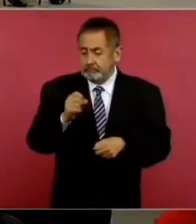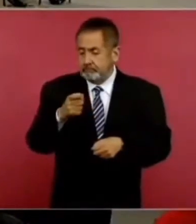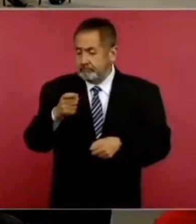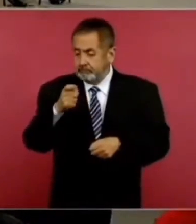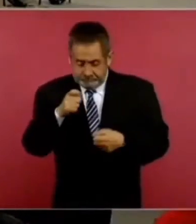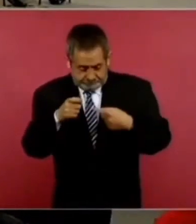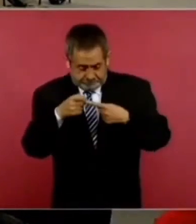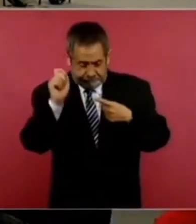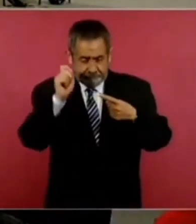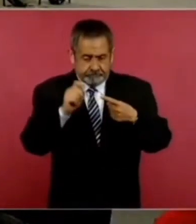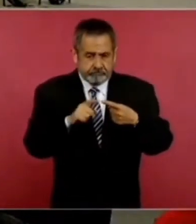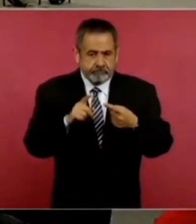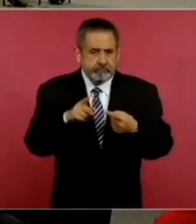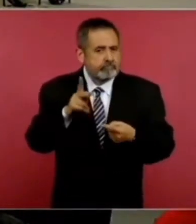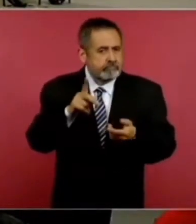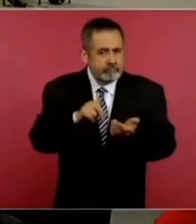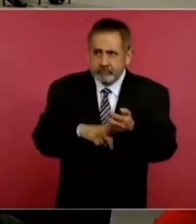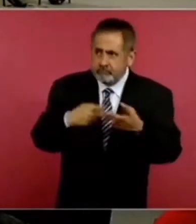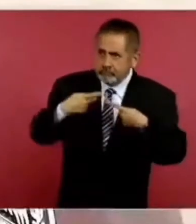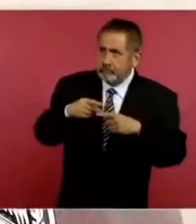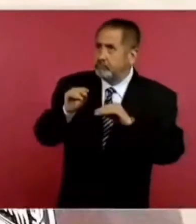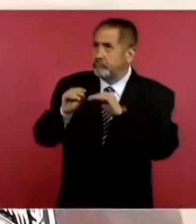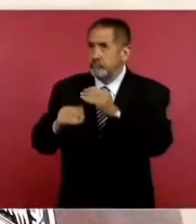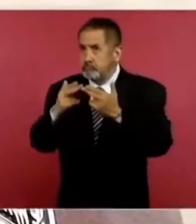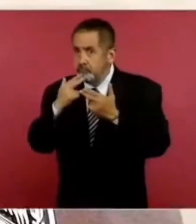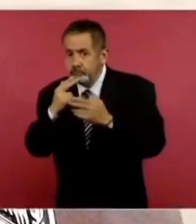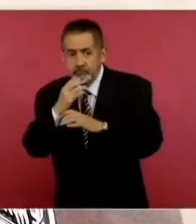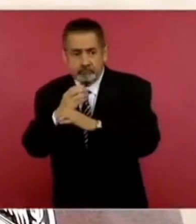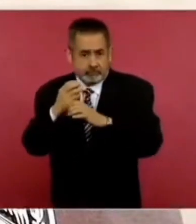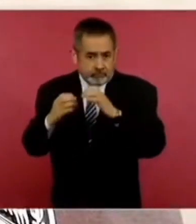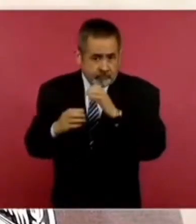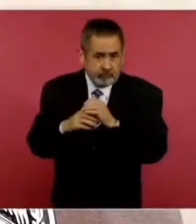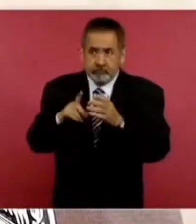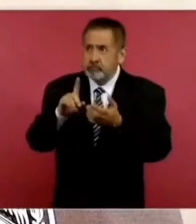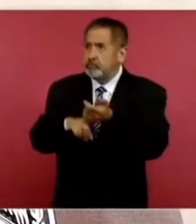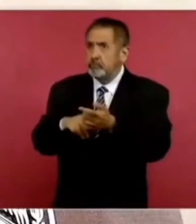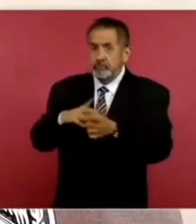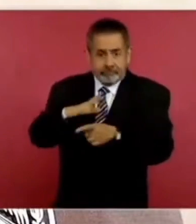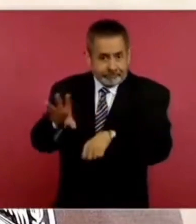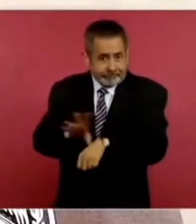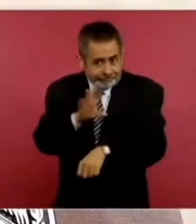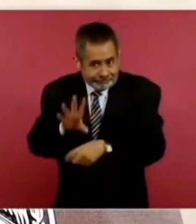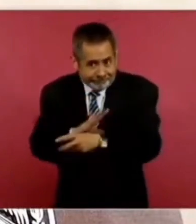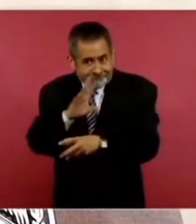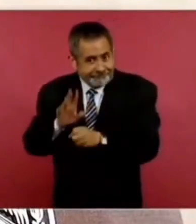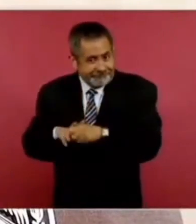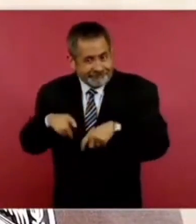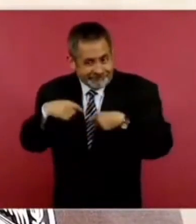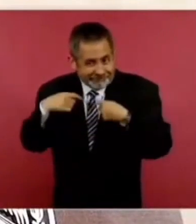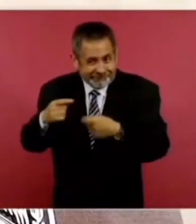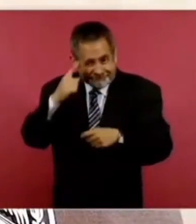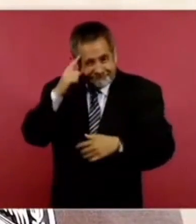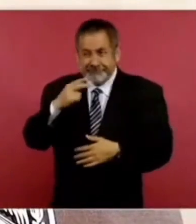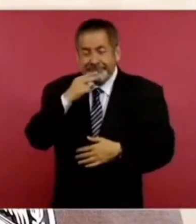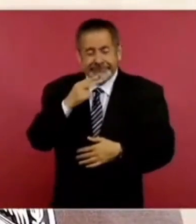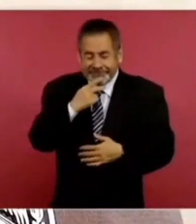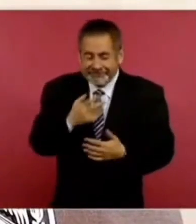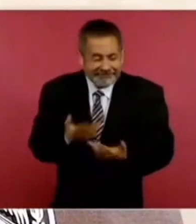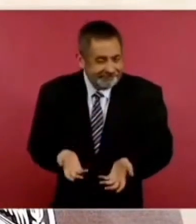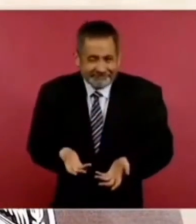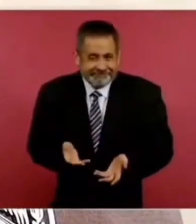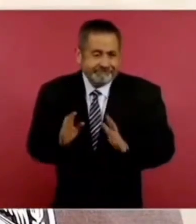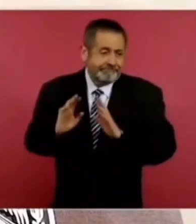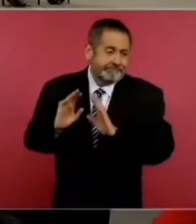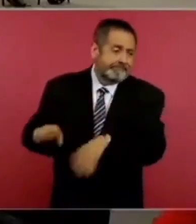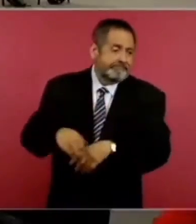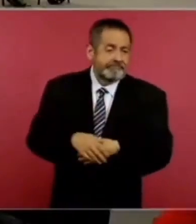había radiólogo, si había equipo, si había insumos, si había electricidad en el hospital para que esos rayos X funcionaran. Todo eso